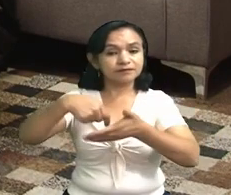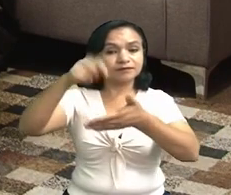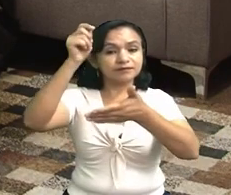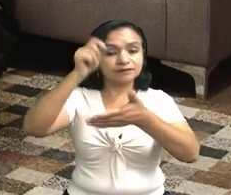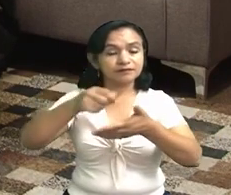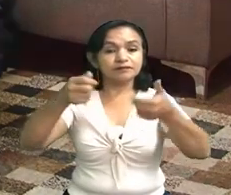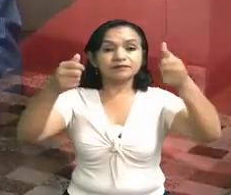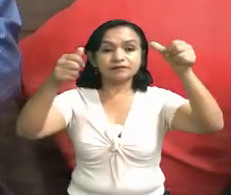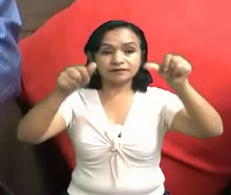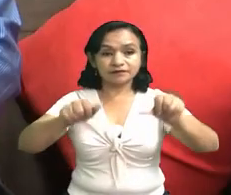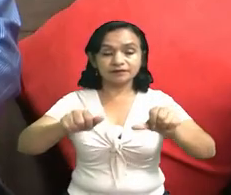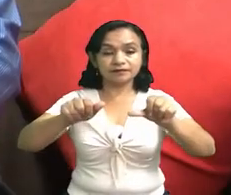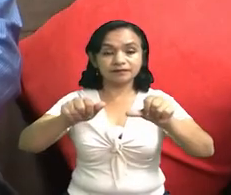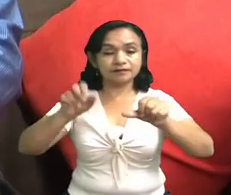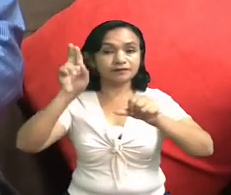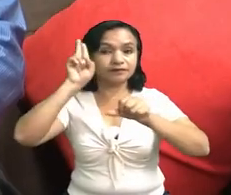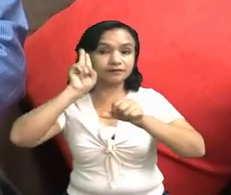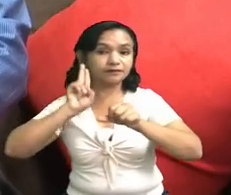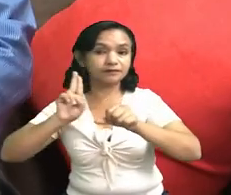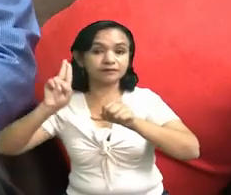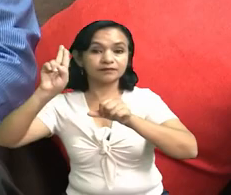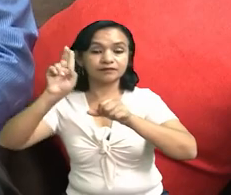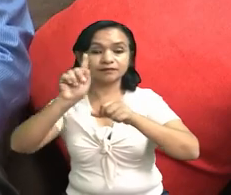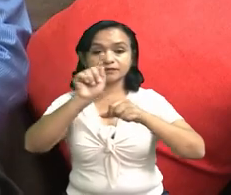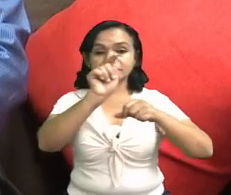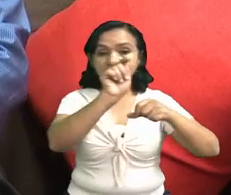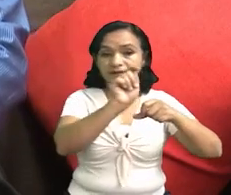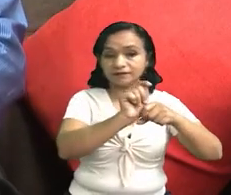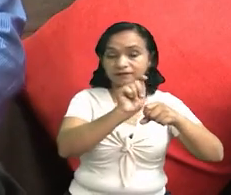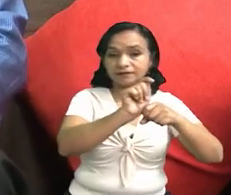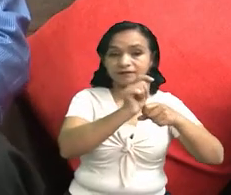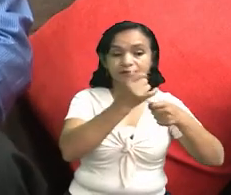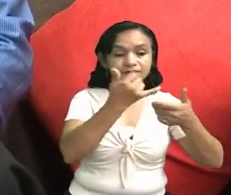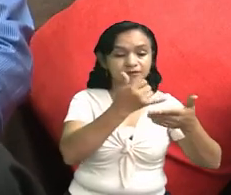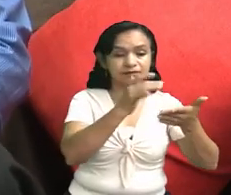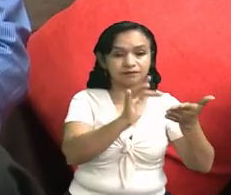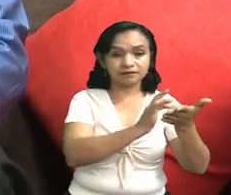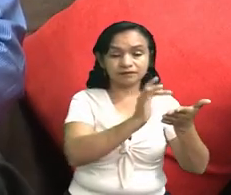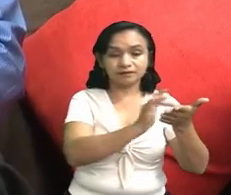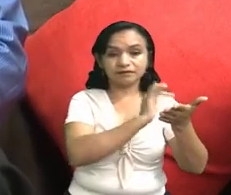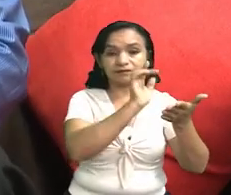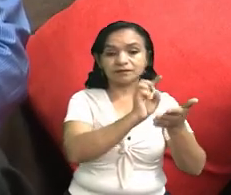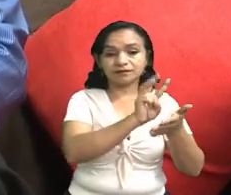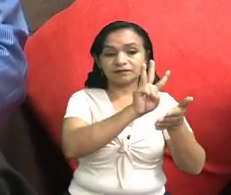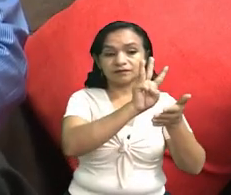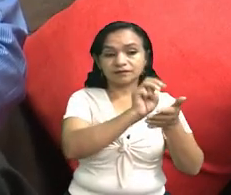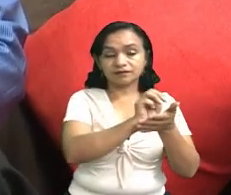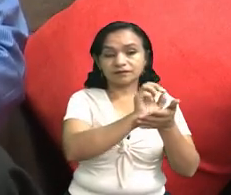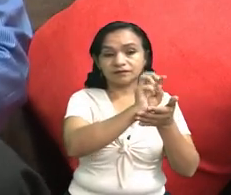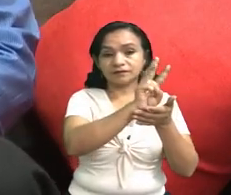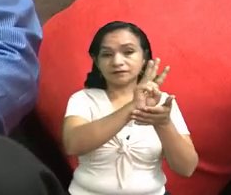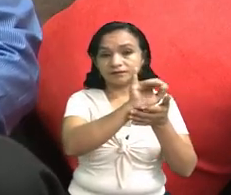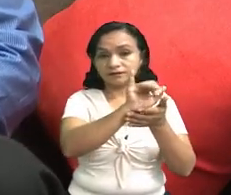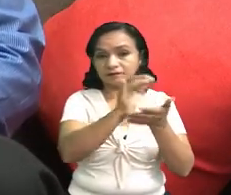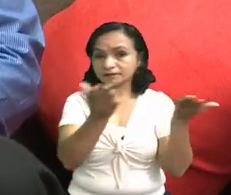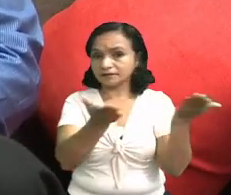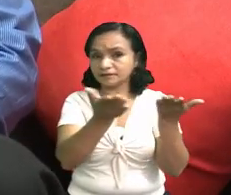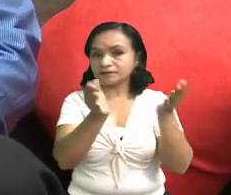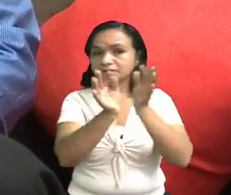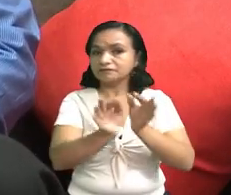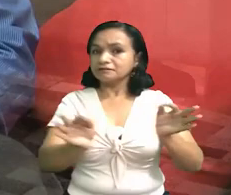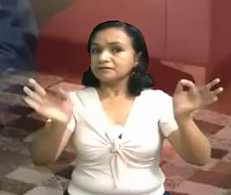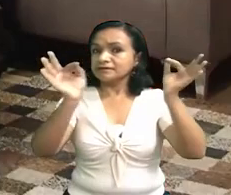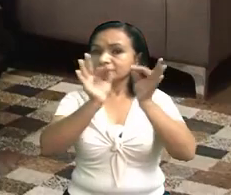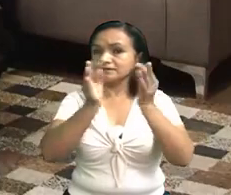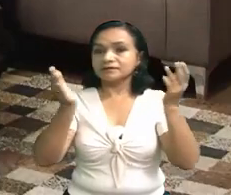convenio entre la UNAM Managua y Huawei, ¿no? Una empresa tecnológica muy reconocida a nivel mundial. Sí,